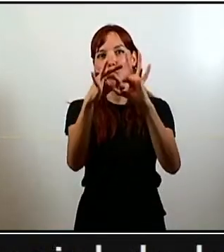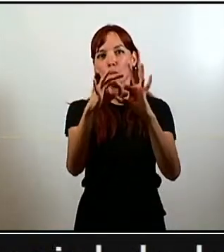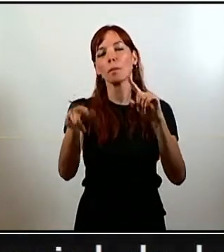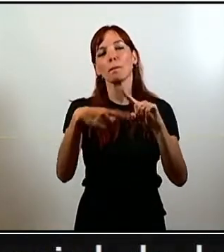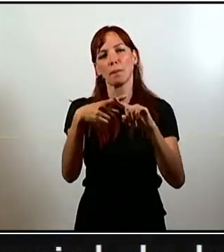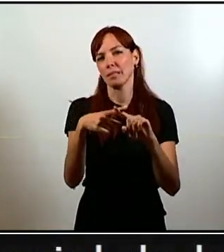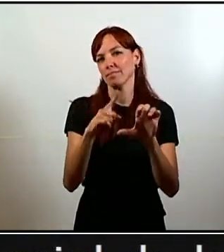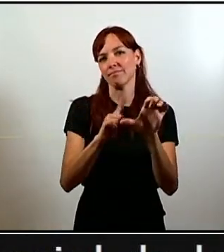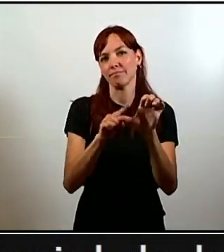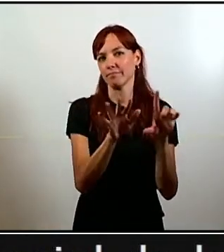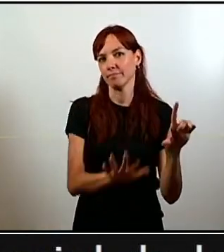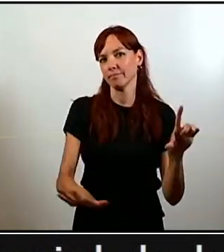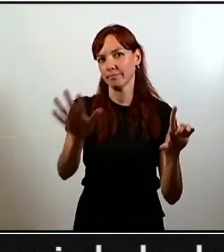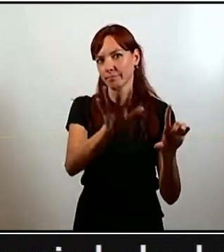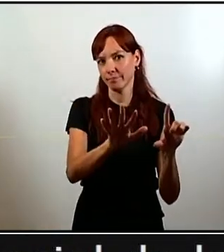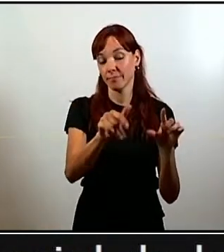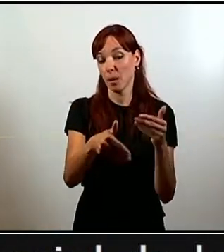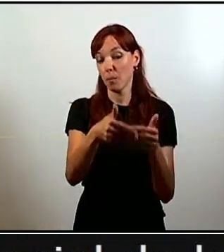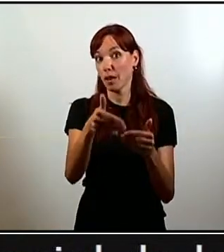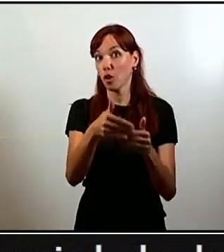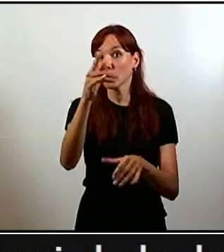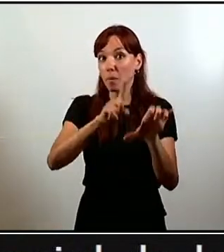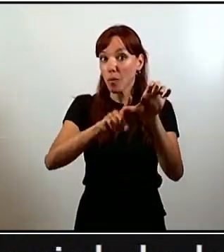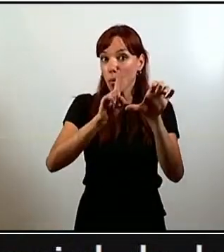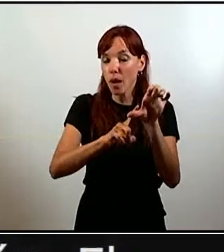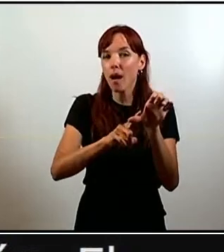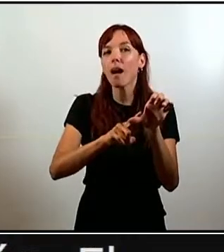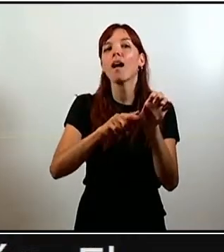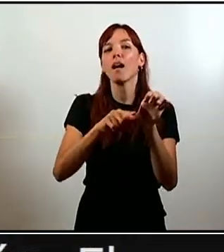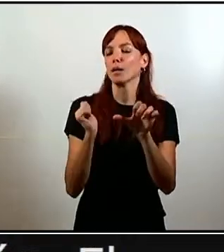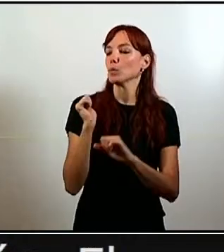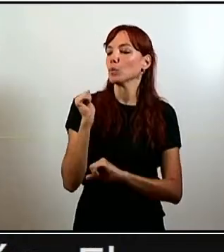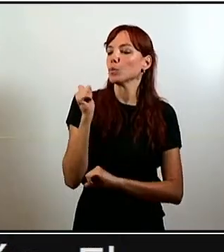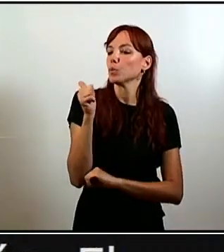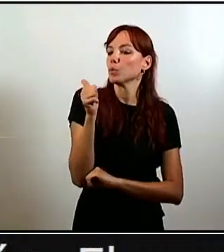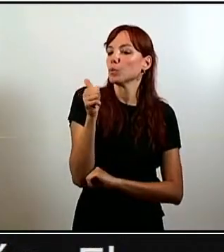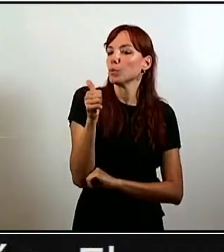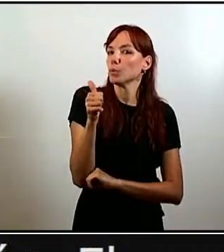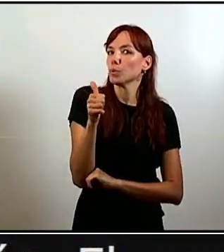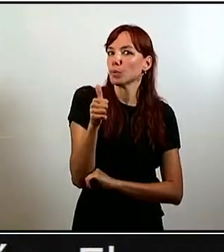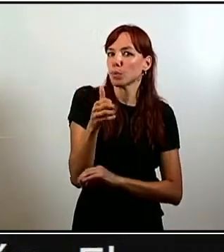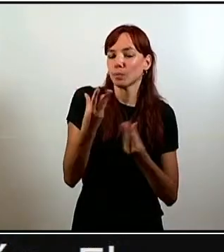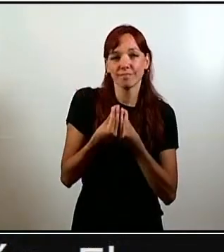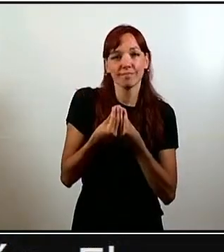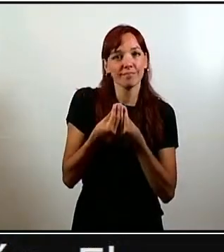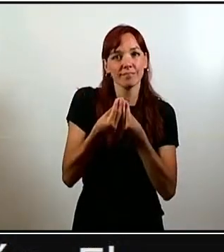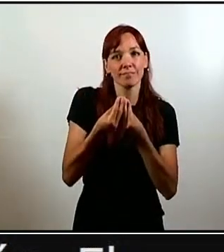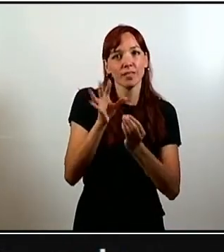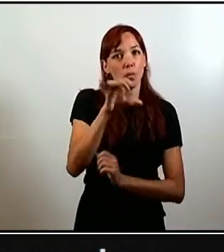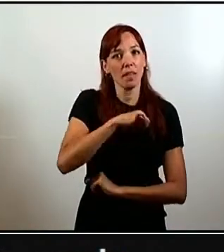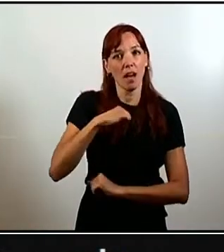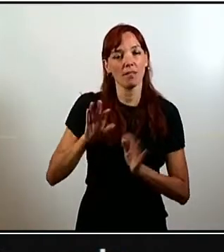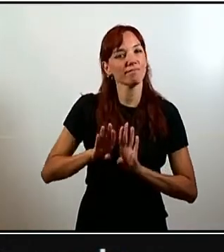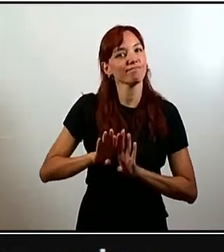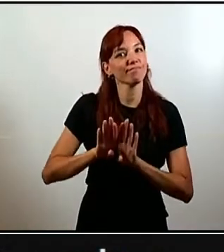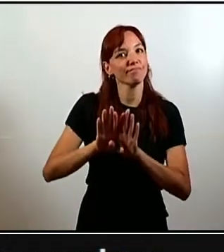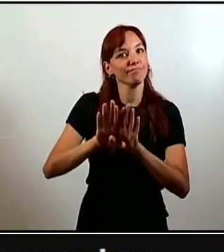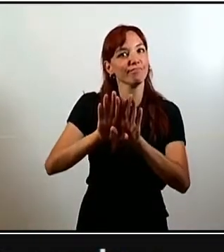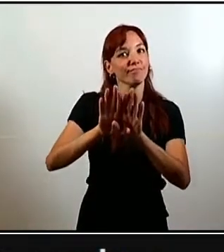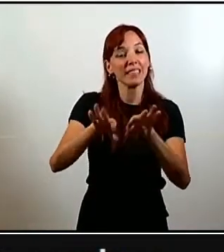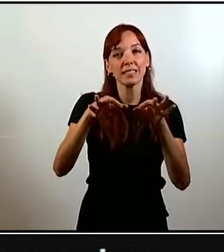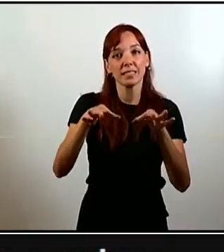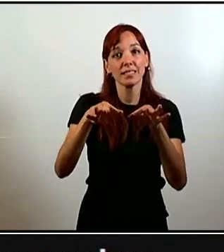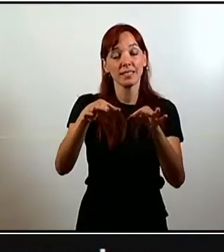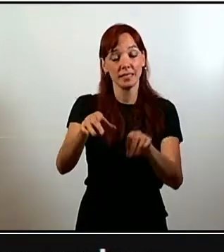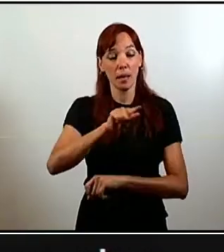región. El periódico Extremadura ha acompañado a nuestra comunidad autónoma en sus avances y ha estado ligado